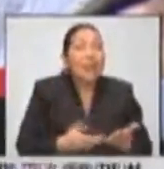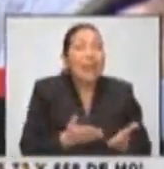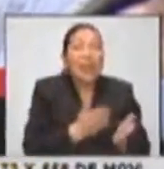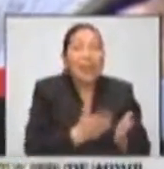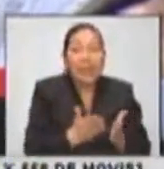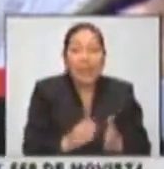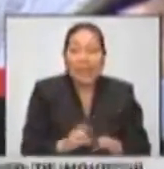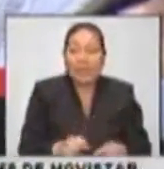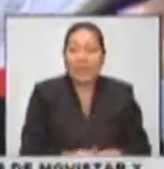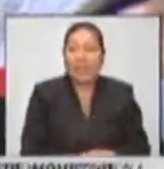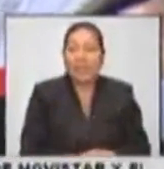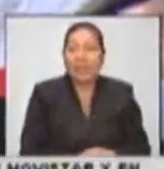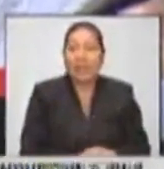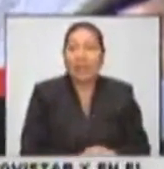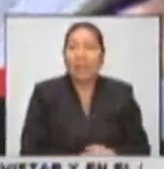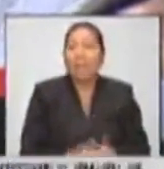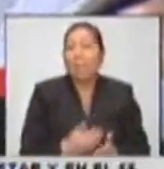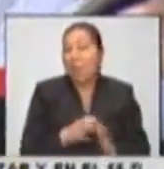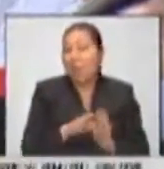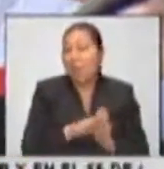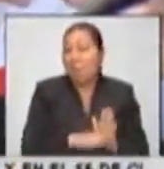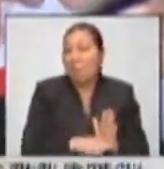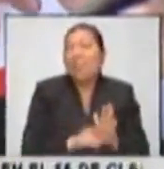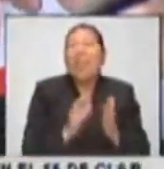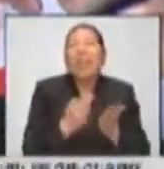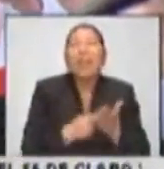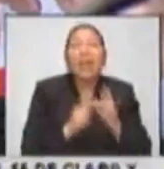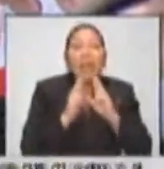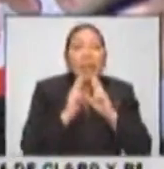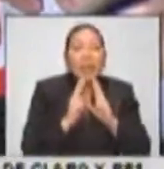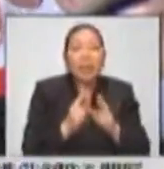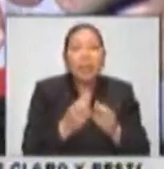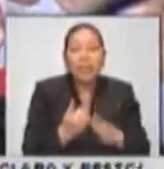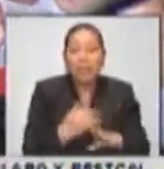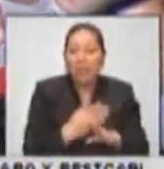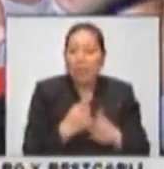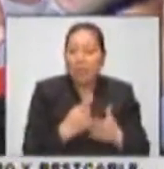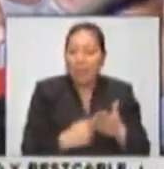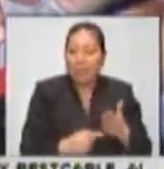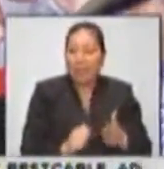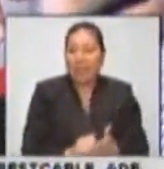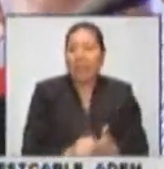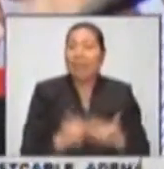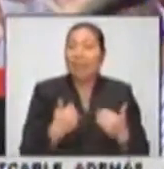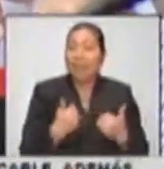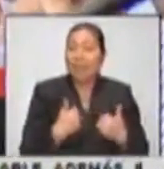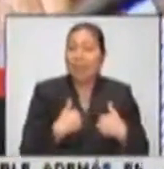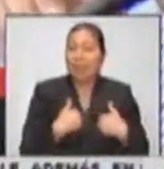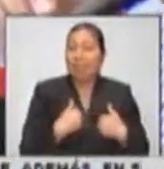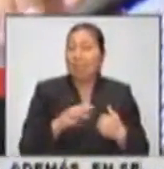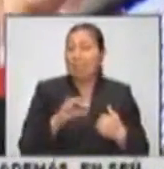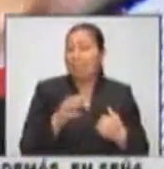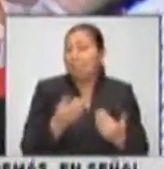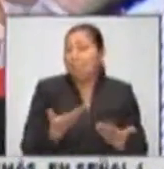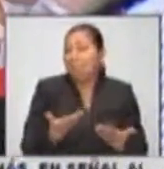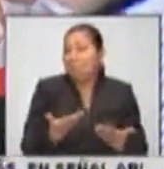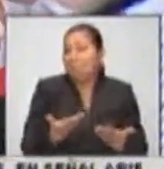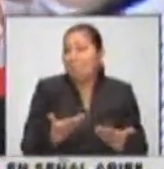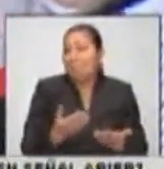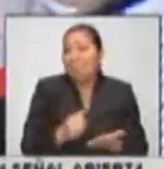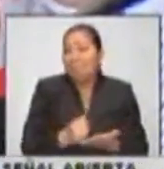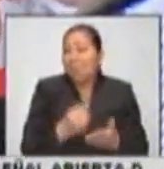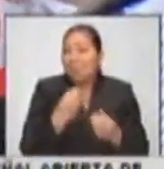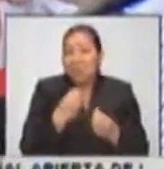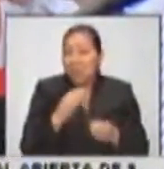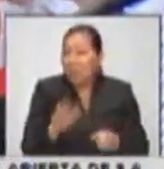tomar o por lo menos qué recomendar en este aspecto de tal manera que tengamos unas soluciones que nosotros no las